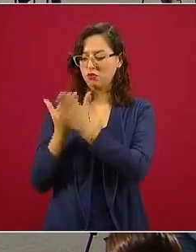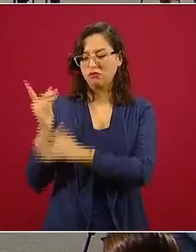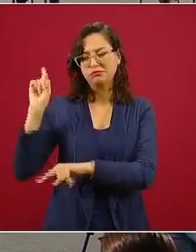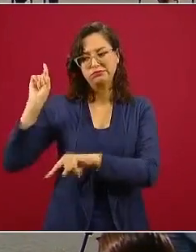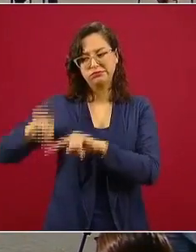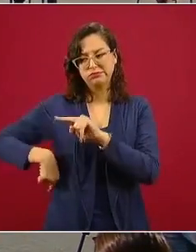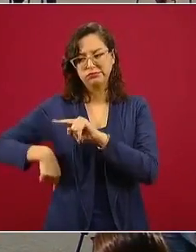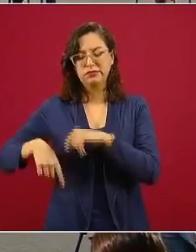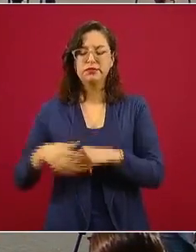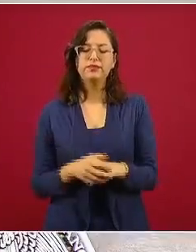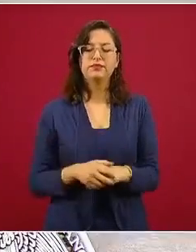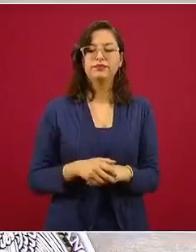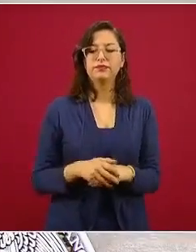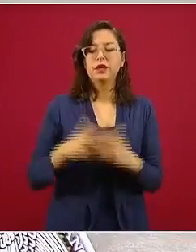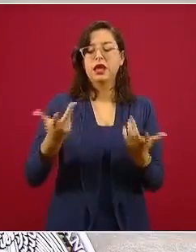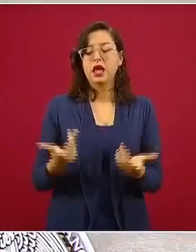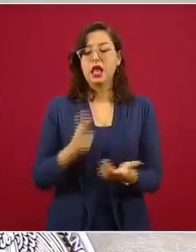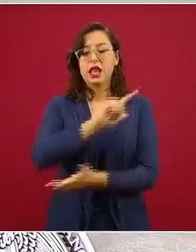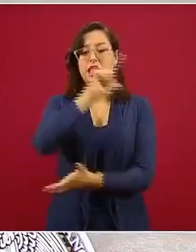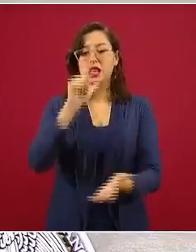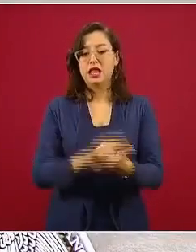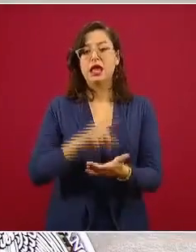reformas a la Ley de Derechos de Autor,